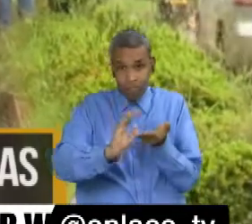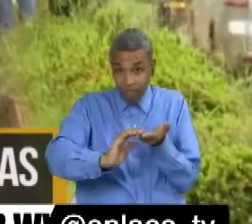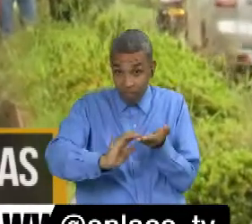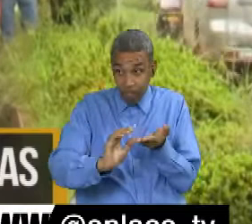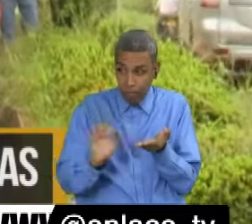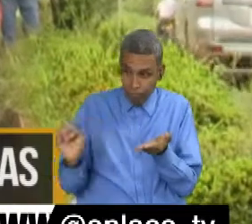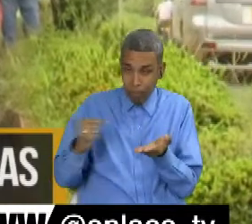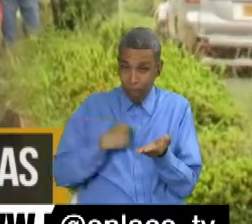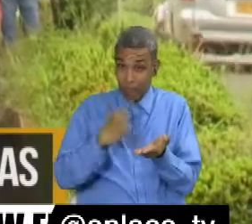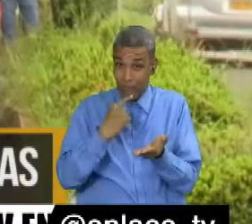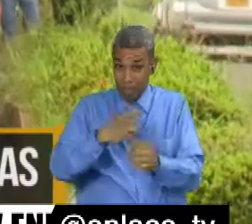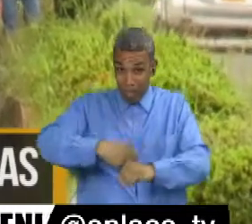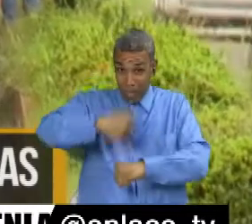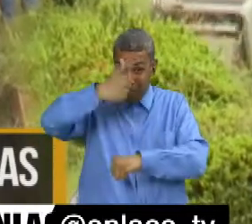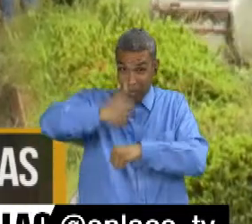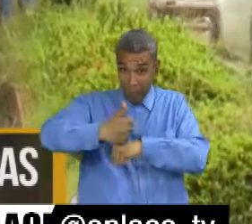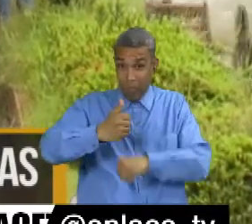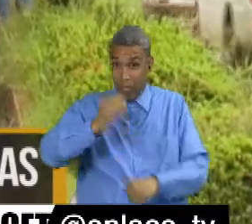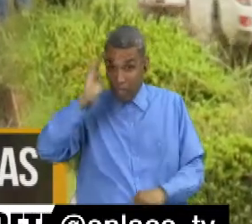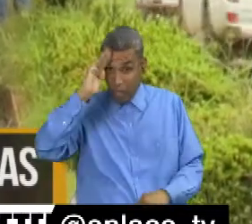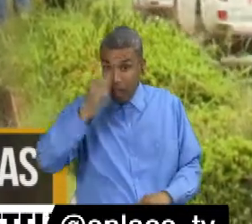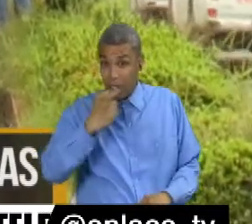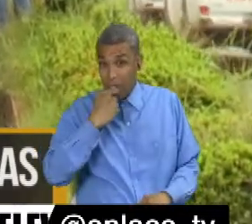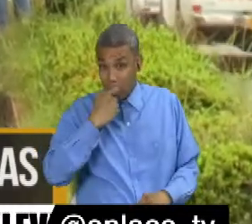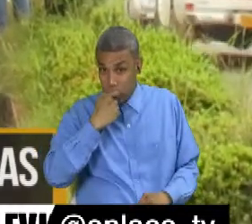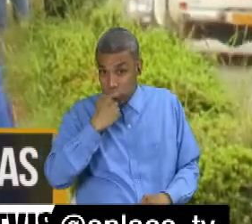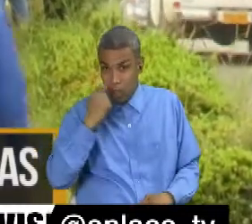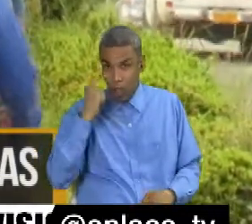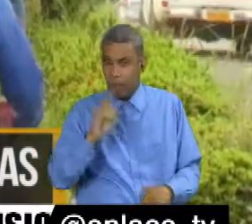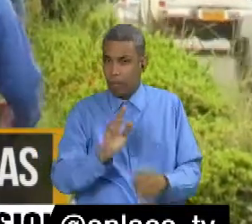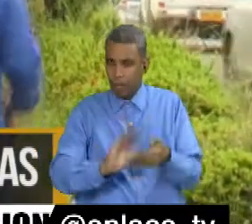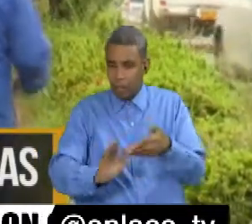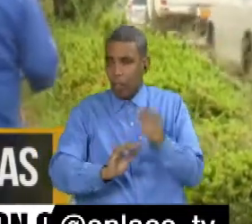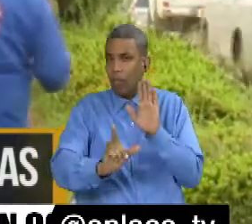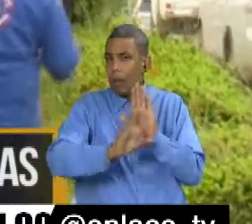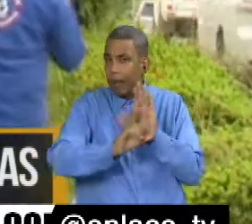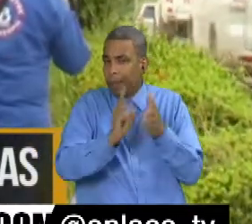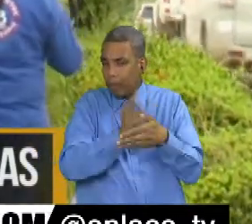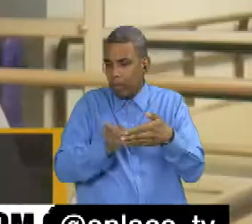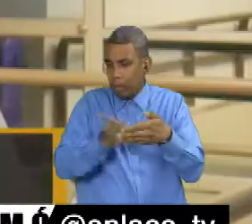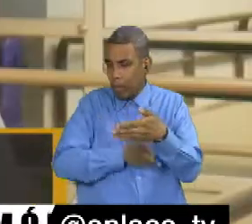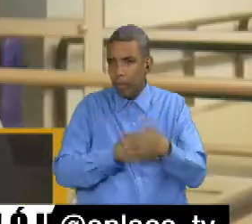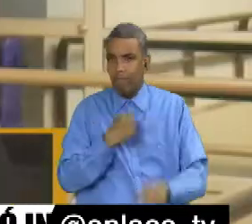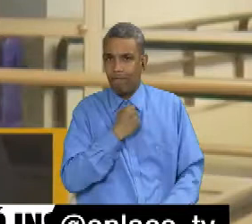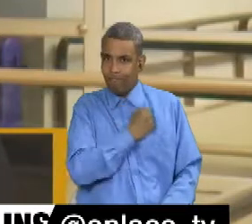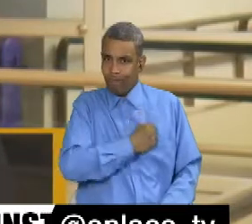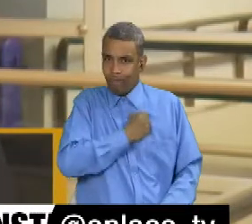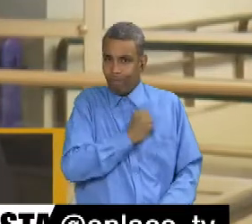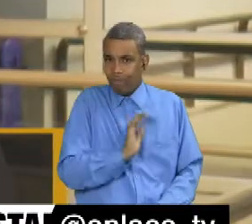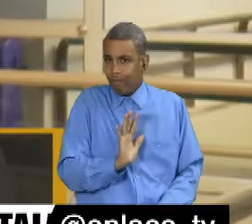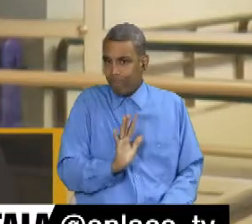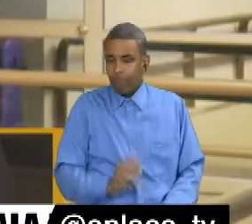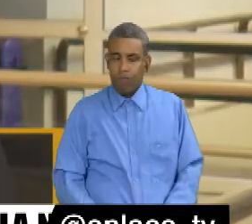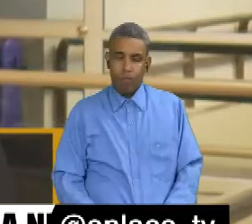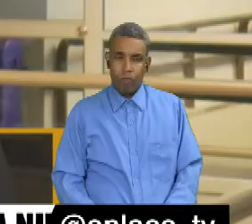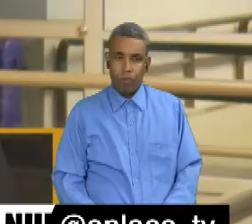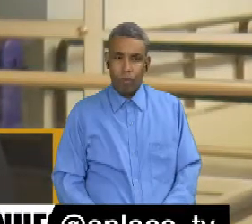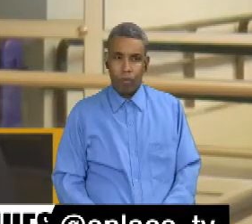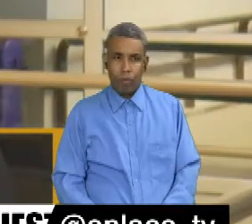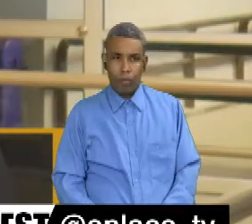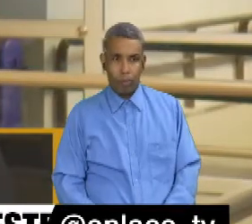ciudad por el sitio conocido como el haz de copas están violando las normas de tránsito. Bueno, primero que las empresas